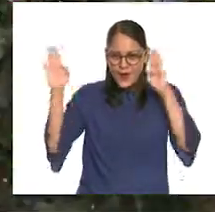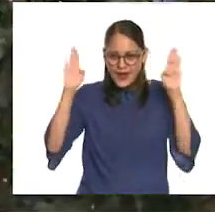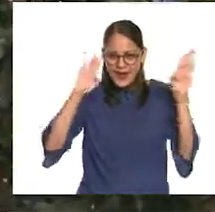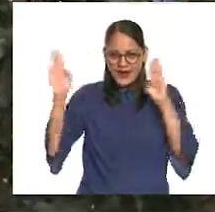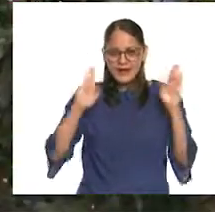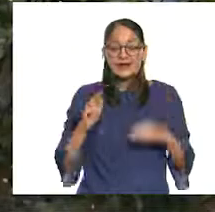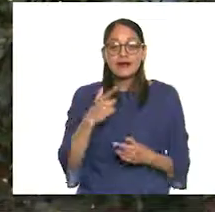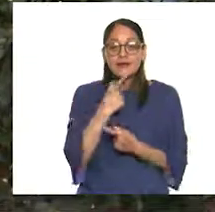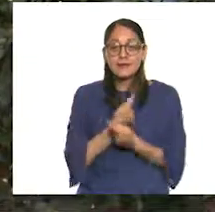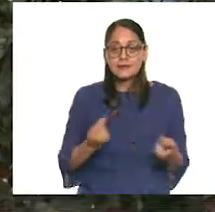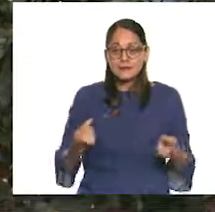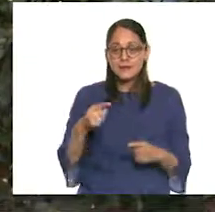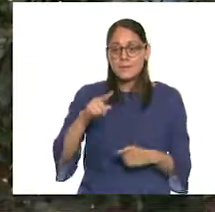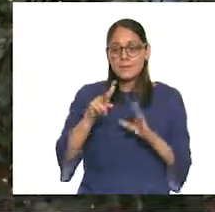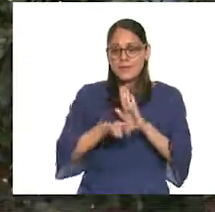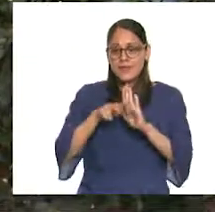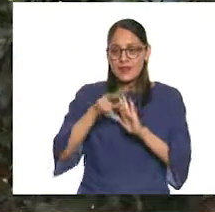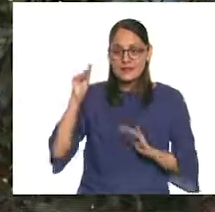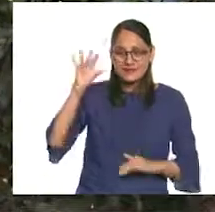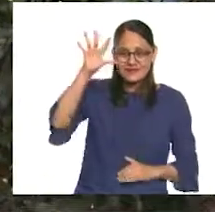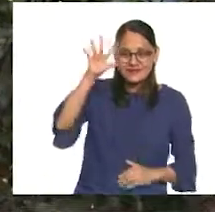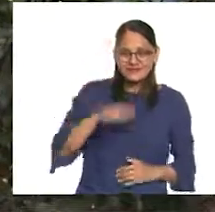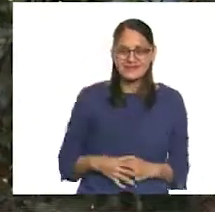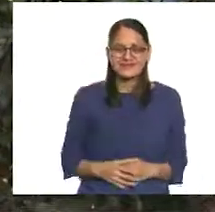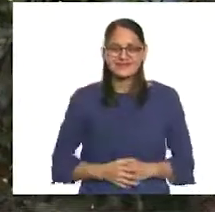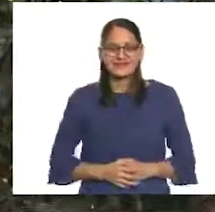¡Hola! ¡Vamos a ver el siguiente video!